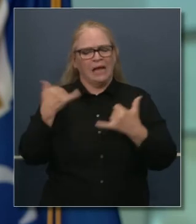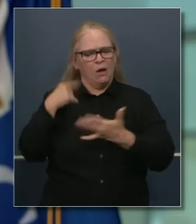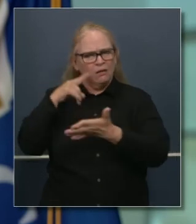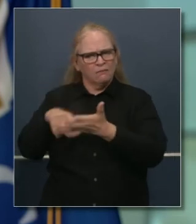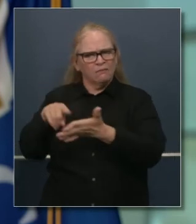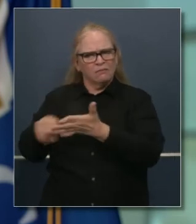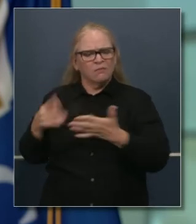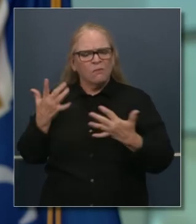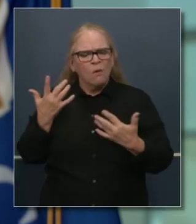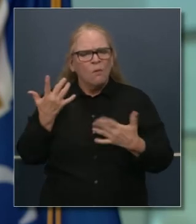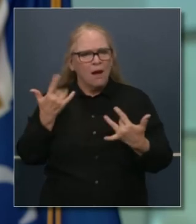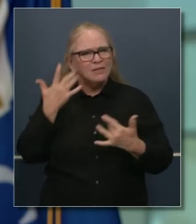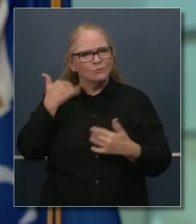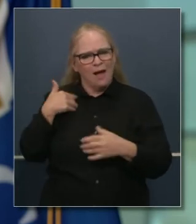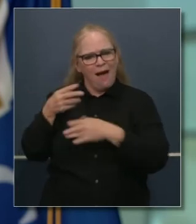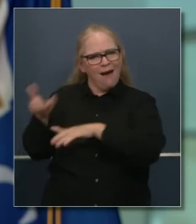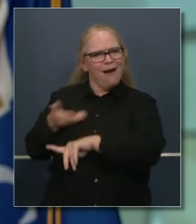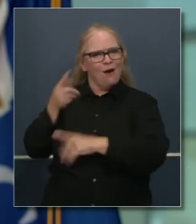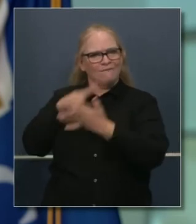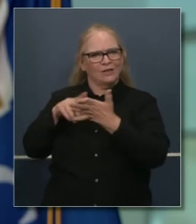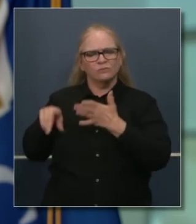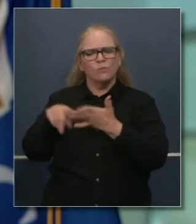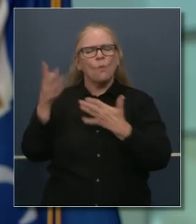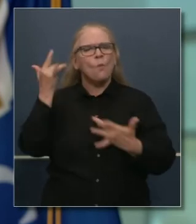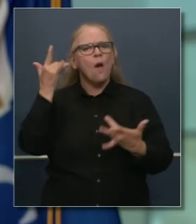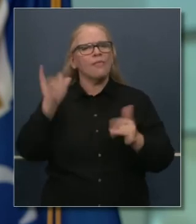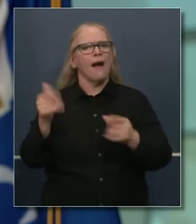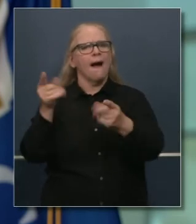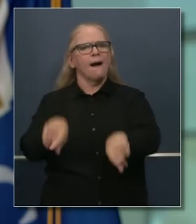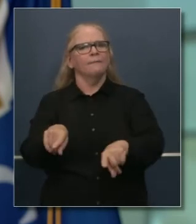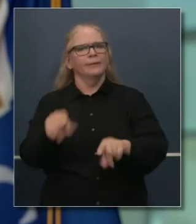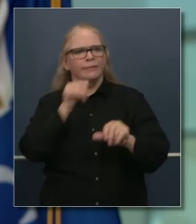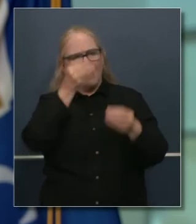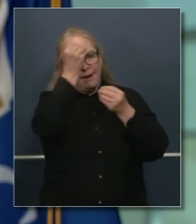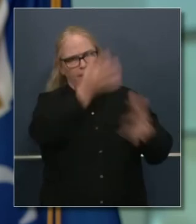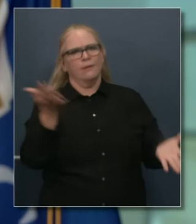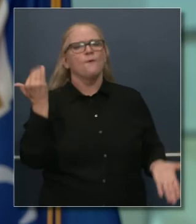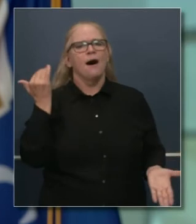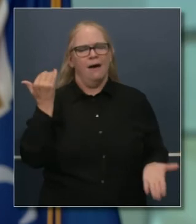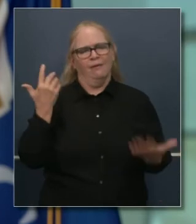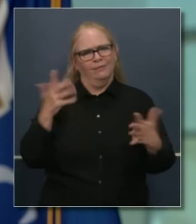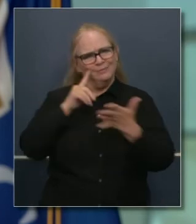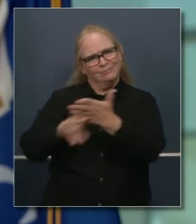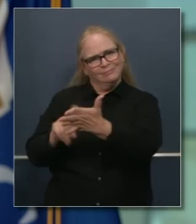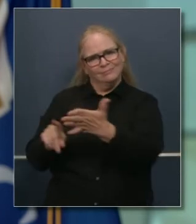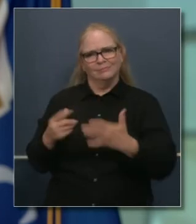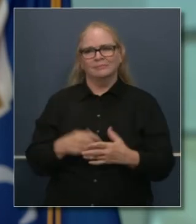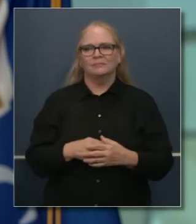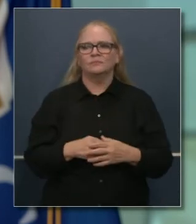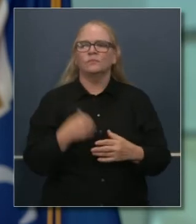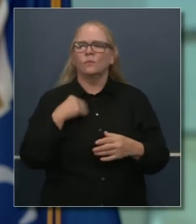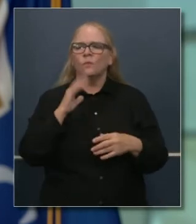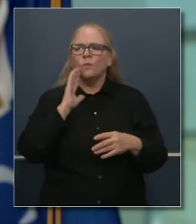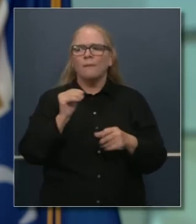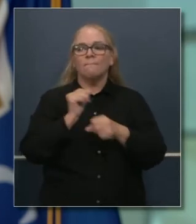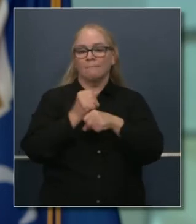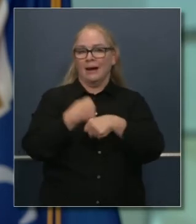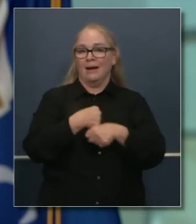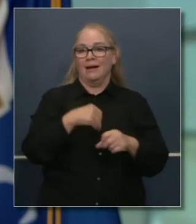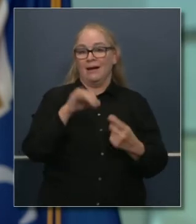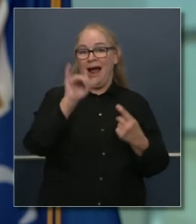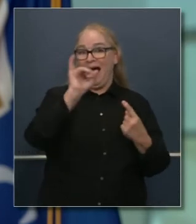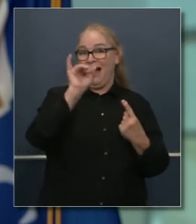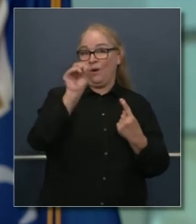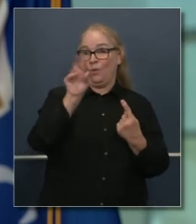podemos mitigar la permítanme decir de forma breve hicimos algo más en respecto a las notificaciones y eso es que los